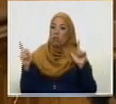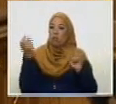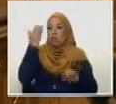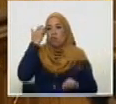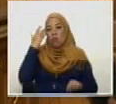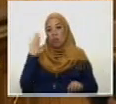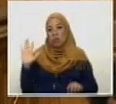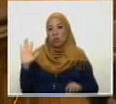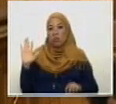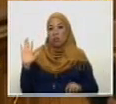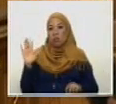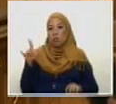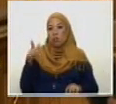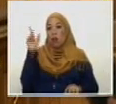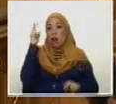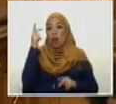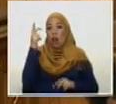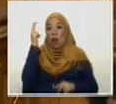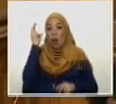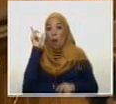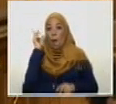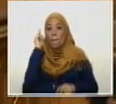Pareciera que el padre de la patria